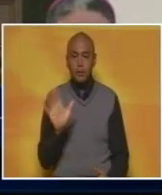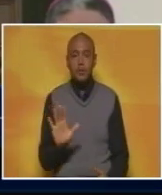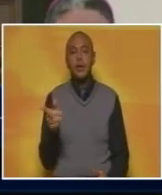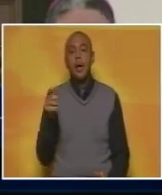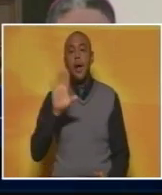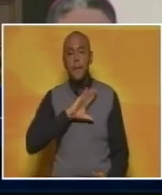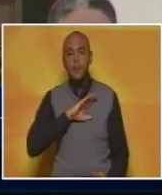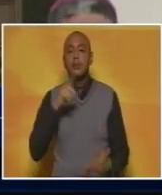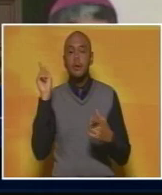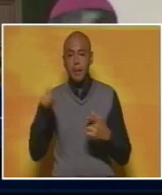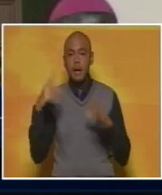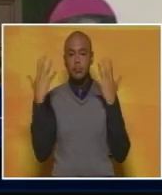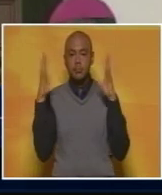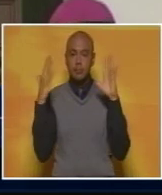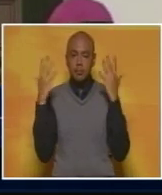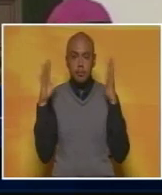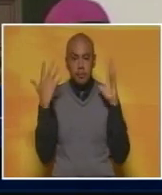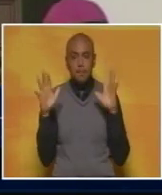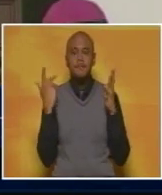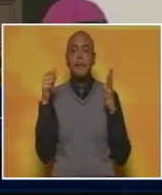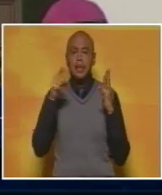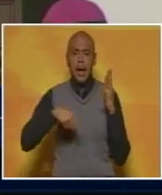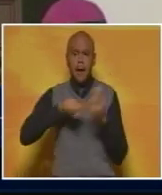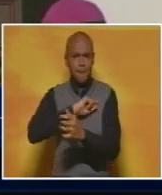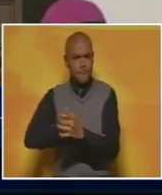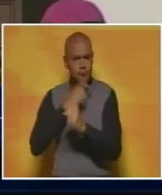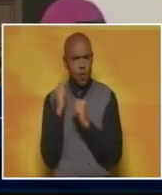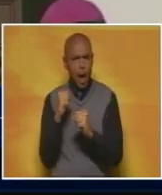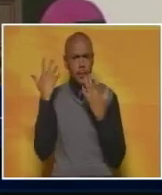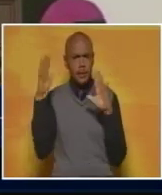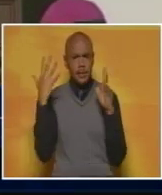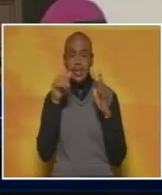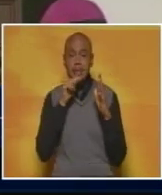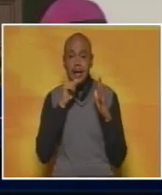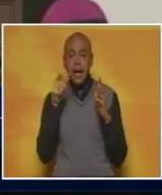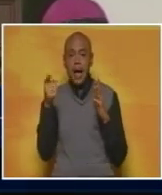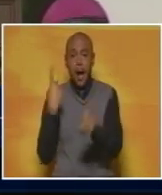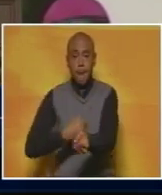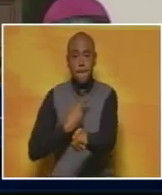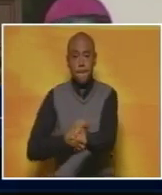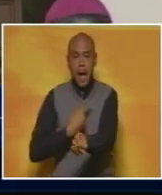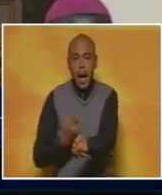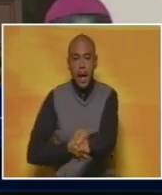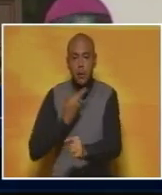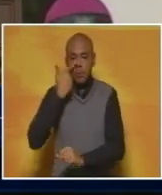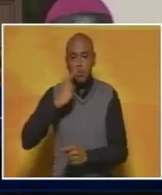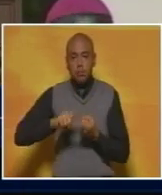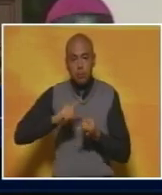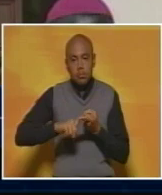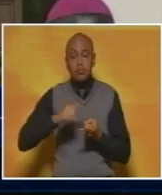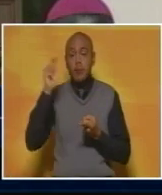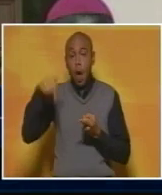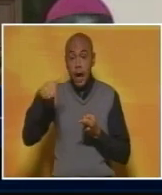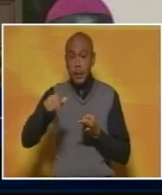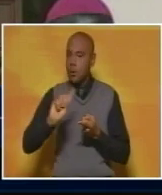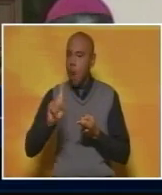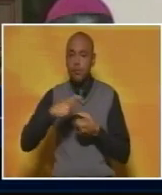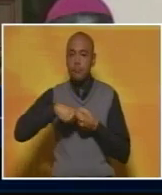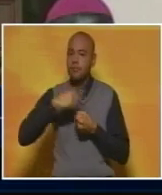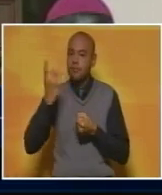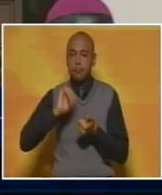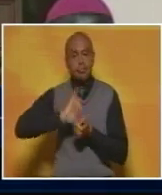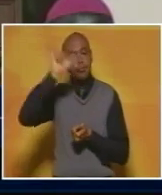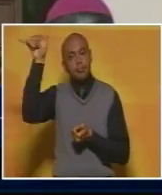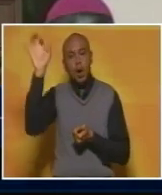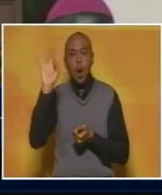con un fuerte aplauso. Que se siente ese aplauso para esos hermanos nuestros que hoy no están con nosotros